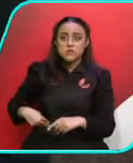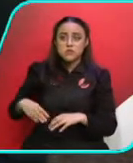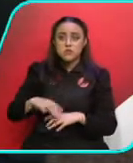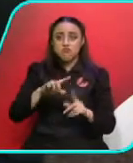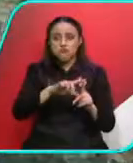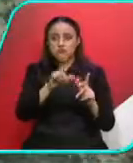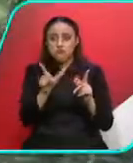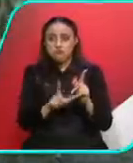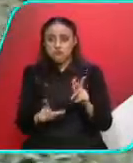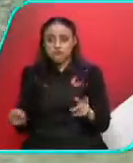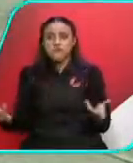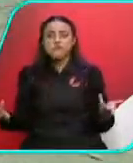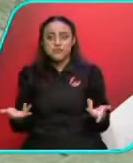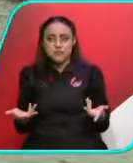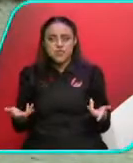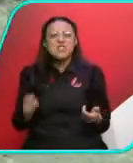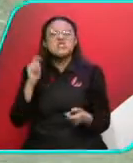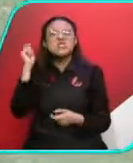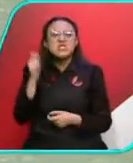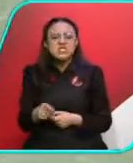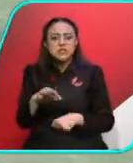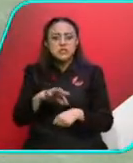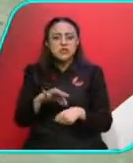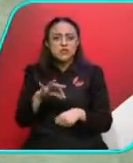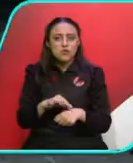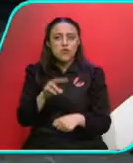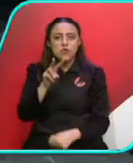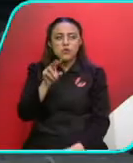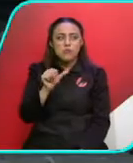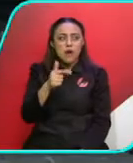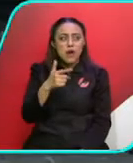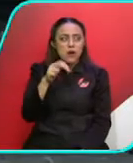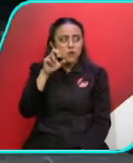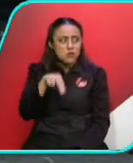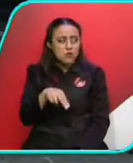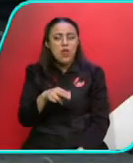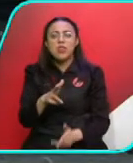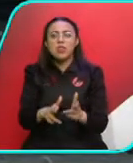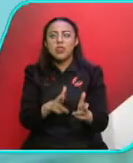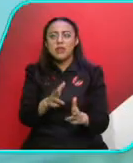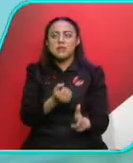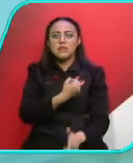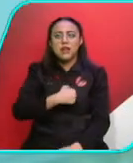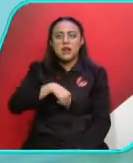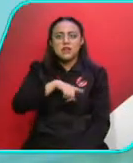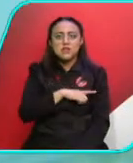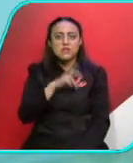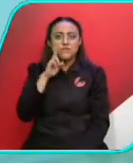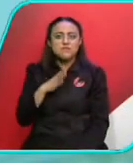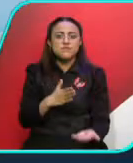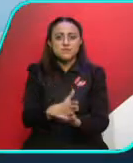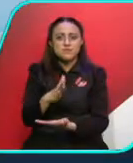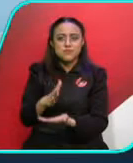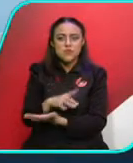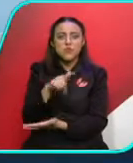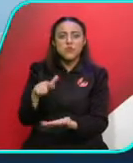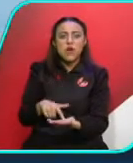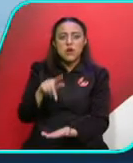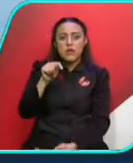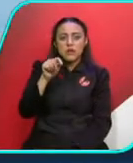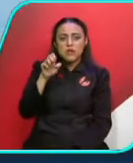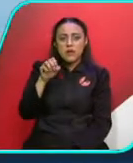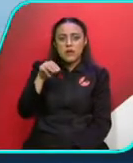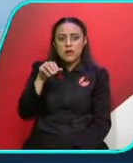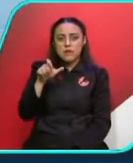República Mexicana. Se trata del Dr. Vagón, el tren de la salud, que en esta ocasión visitó Temascalapa, en el Estado de